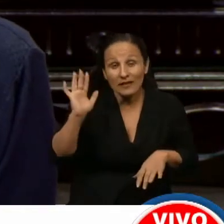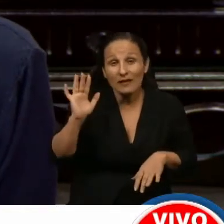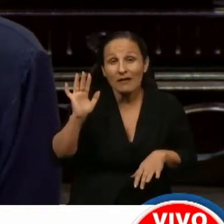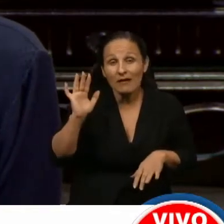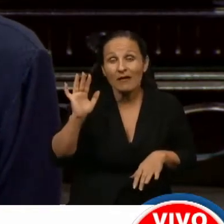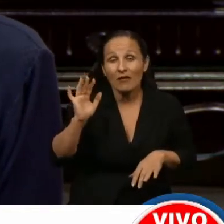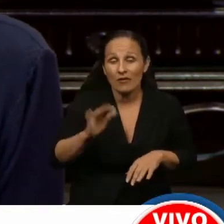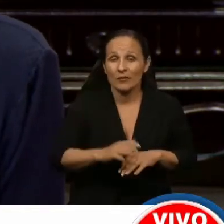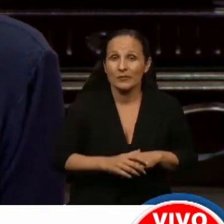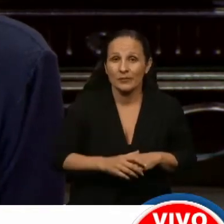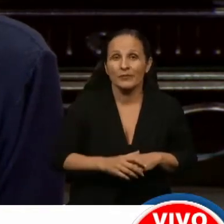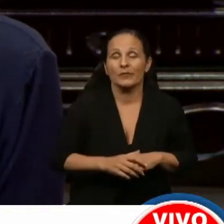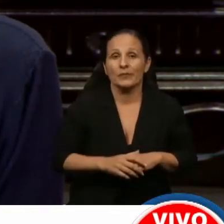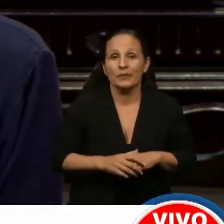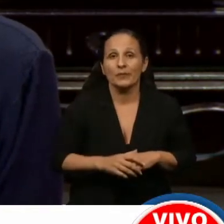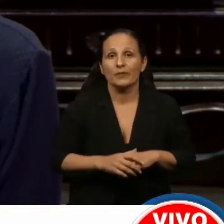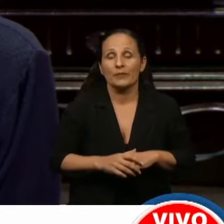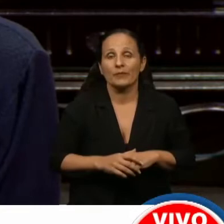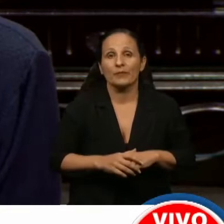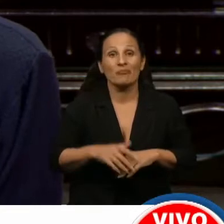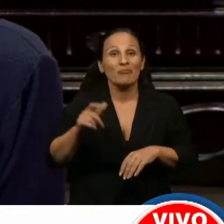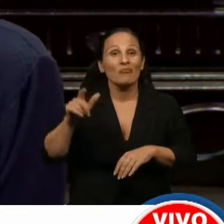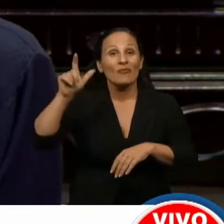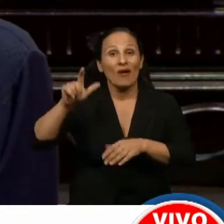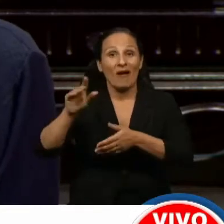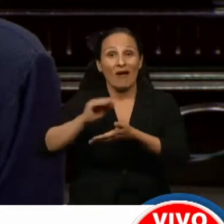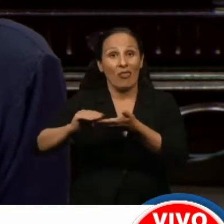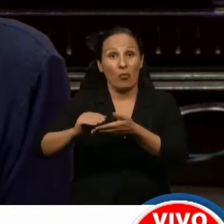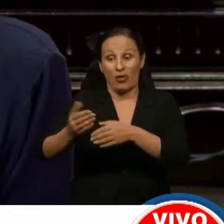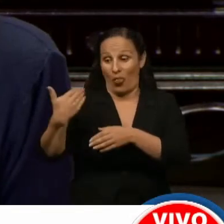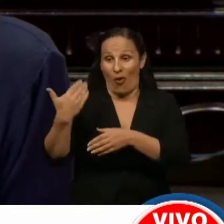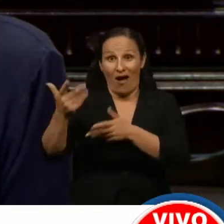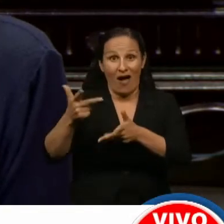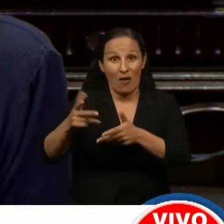realmente, si las palabras de quien me antecedió